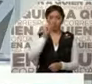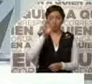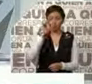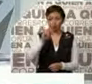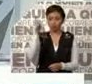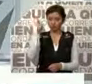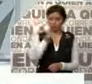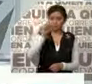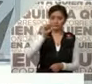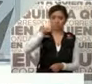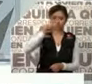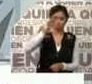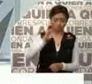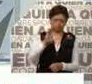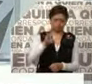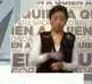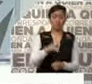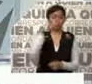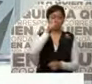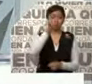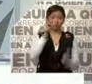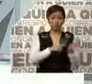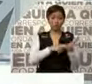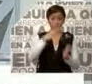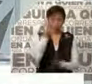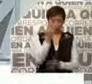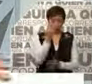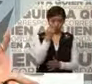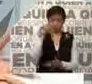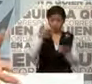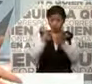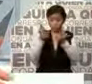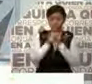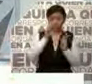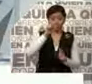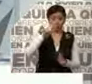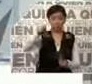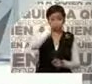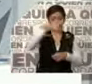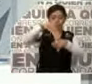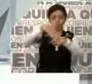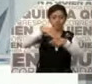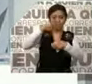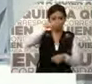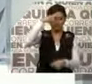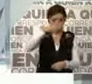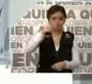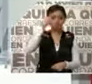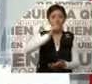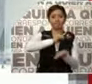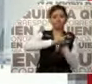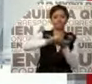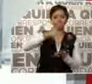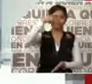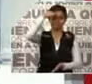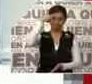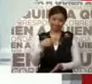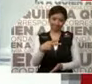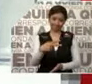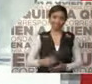www.tvazteca.com/acuse. Y en el 2009, Grupo Salinas lanzó una convocatoria a todos los mexicanos para que juntos limpiemos nuestro México.